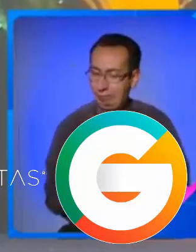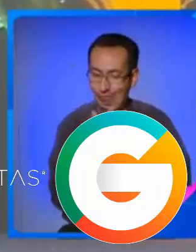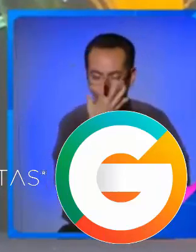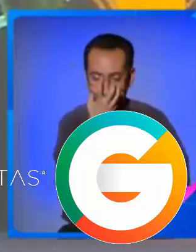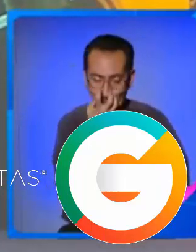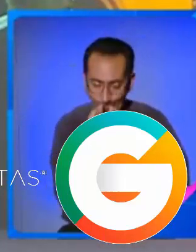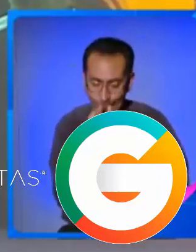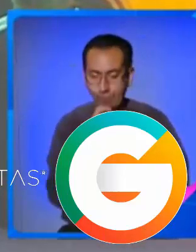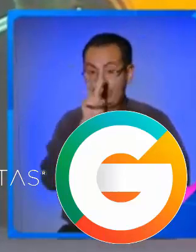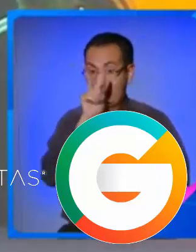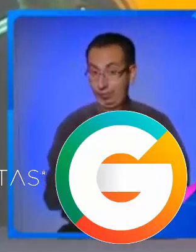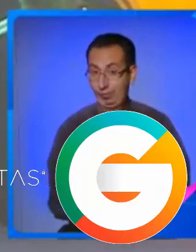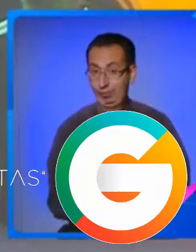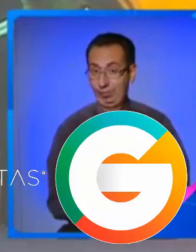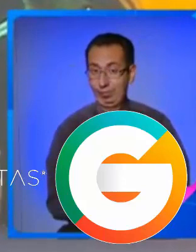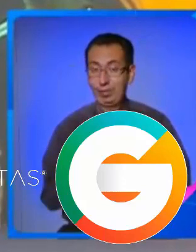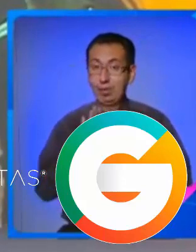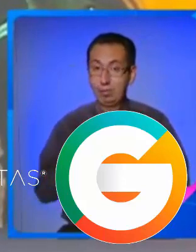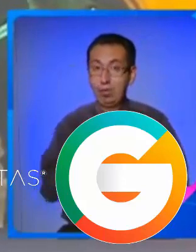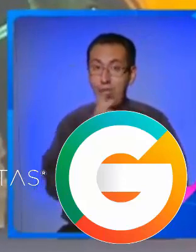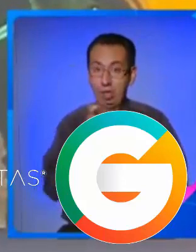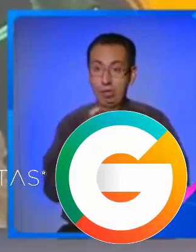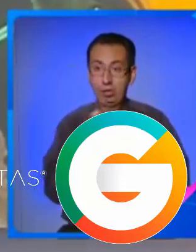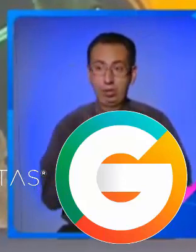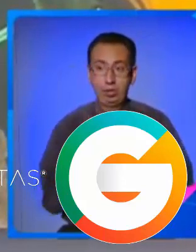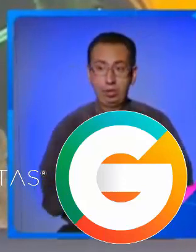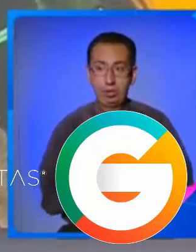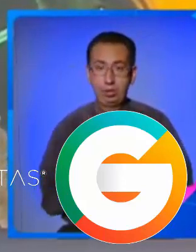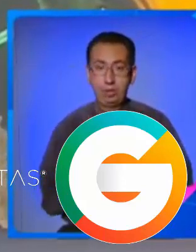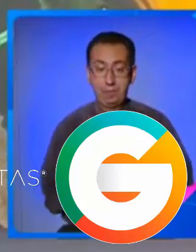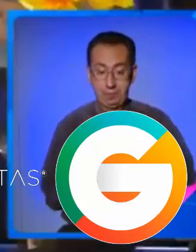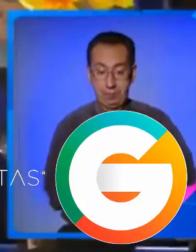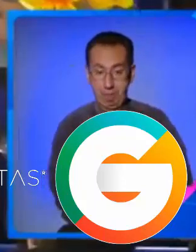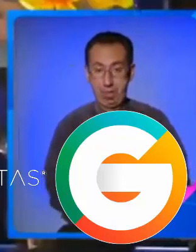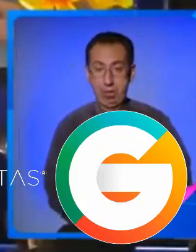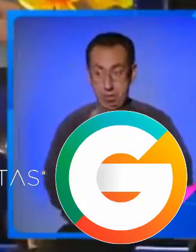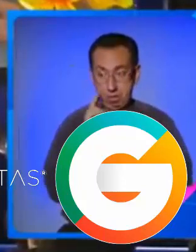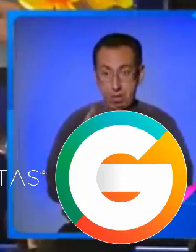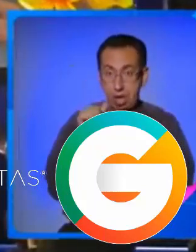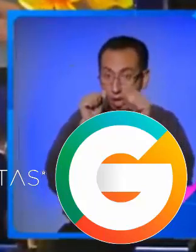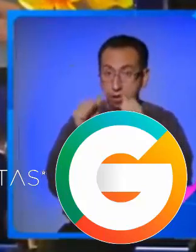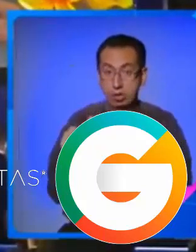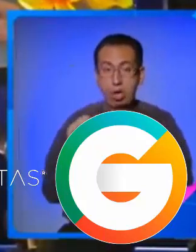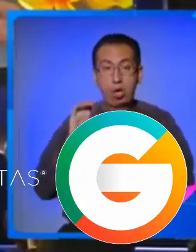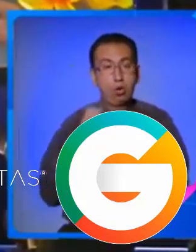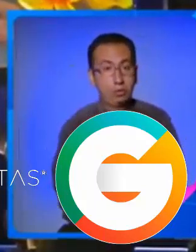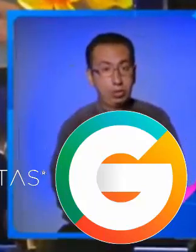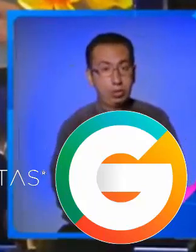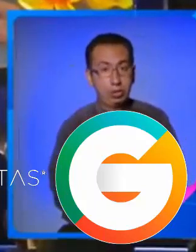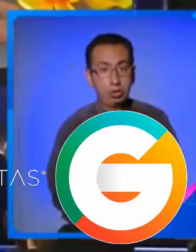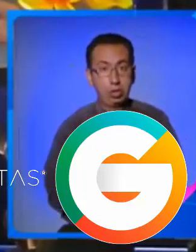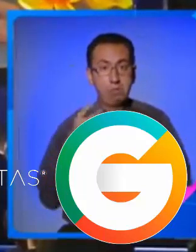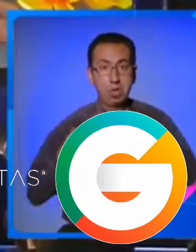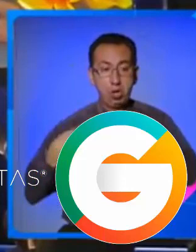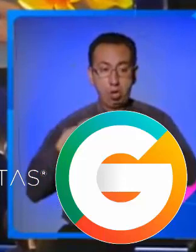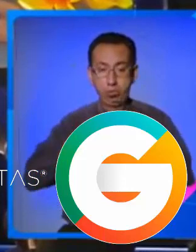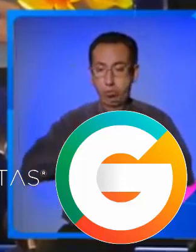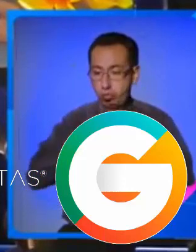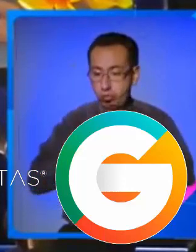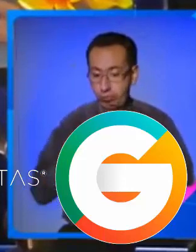esta situación. Por ello, como nunca antes, se la ha estado atendiendo a través de la Comisión Estatal de Búsqueda de